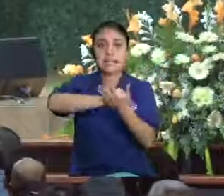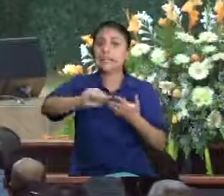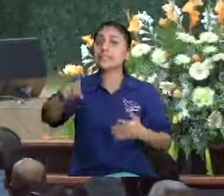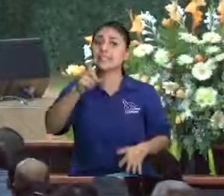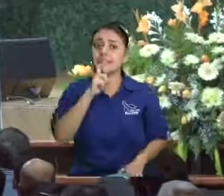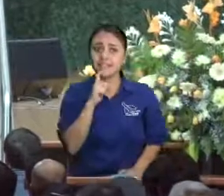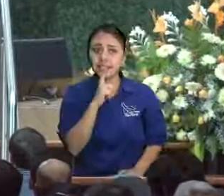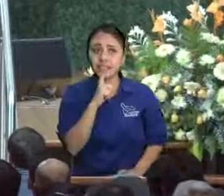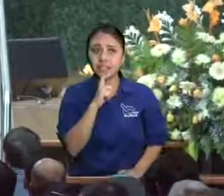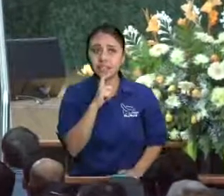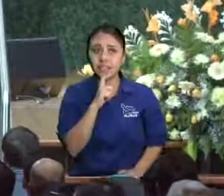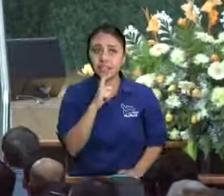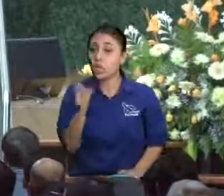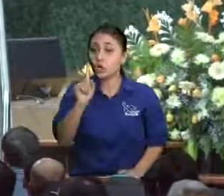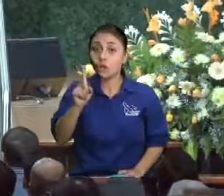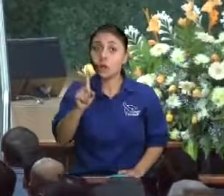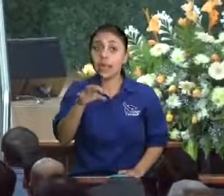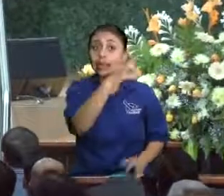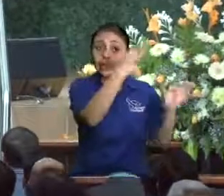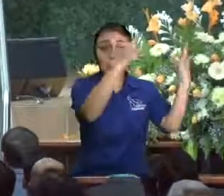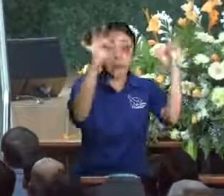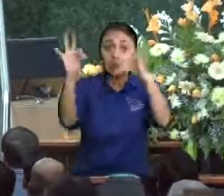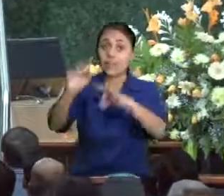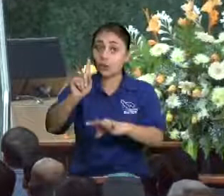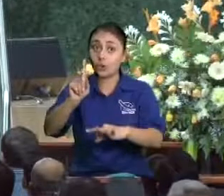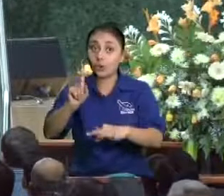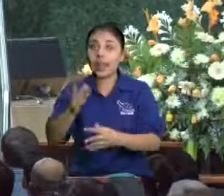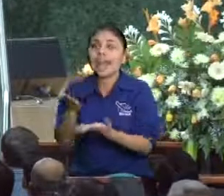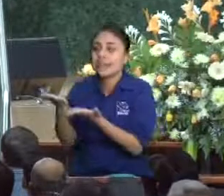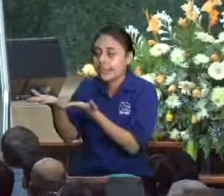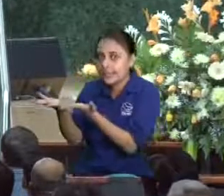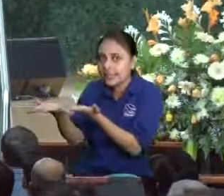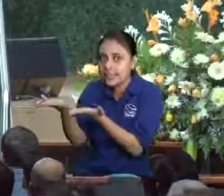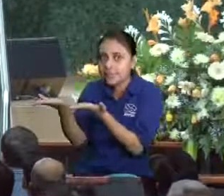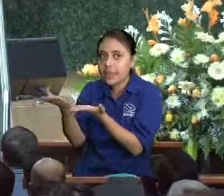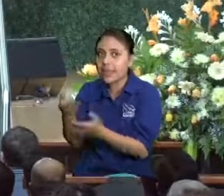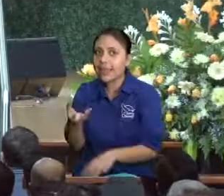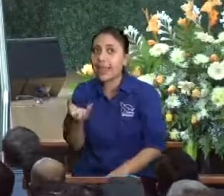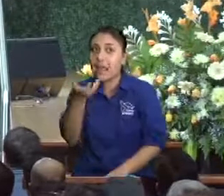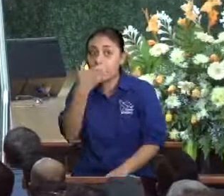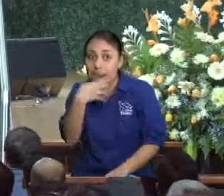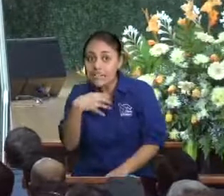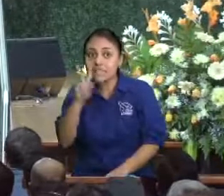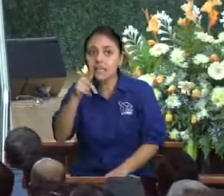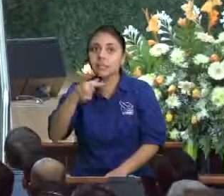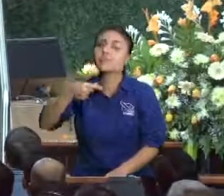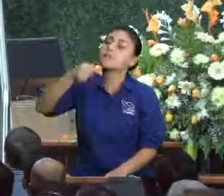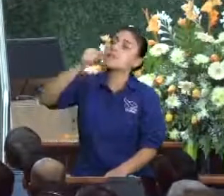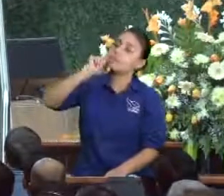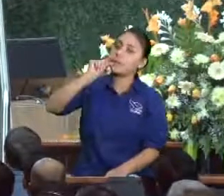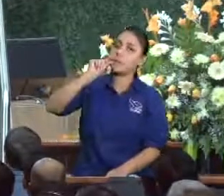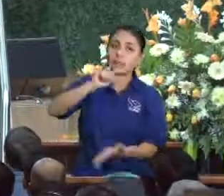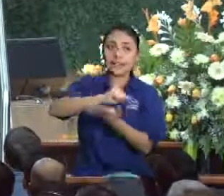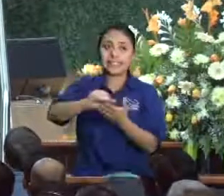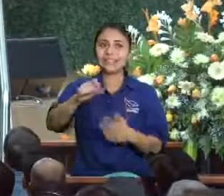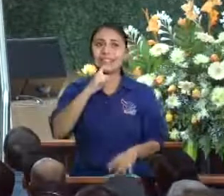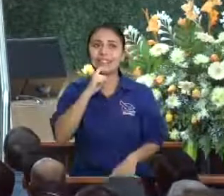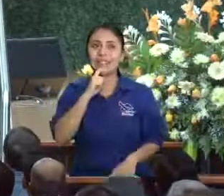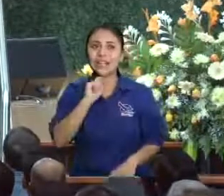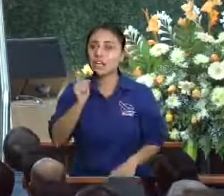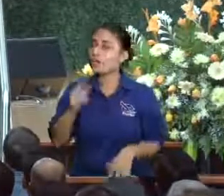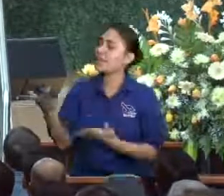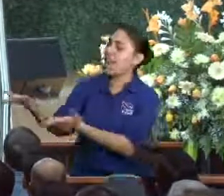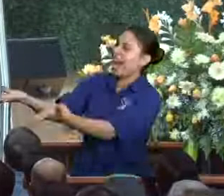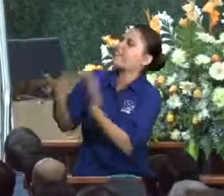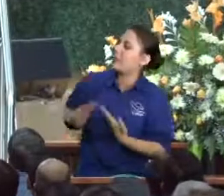No me refiero al que está aquí ministrando, sino a los que llevan el pan y el vino. Eso no es solamente, pásenme el canasto, a mí yo lo